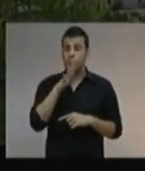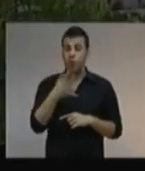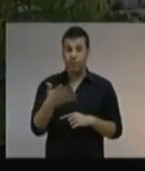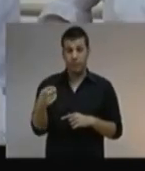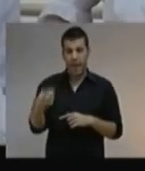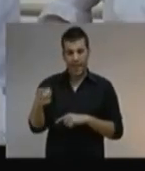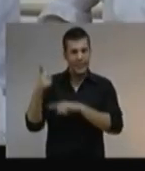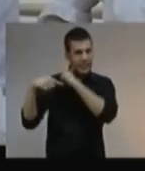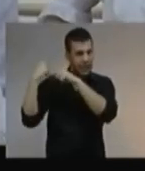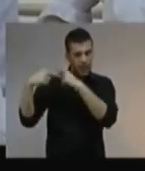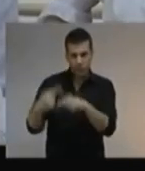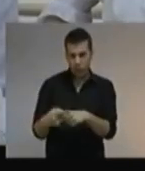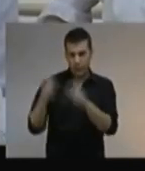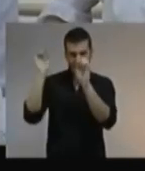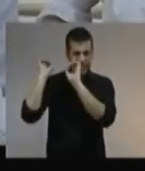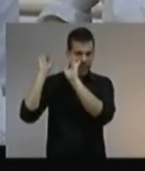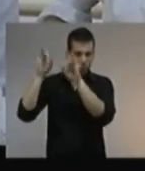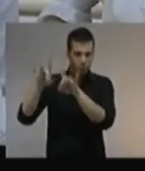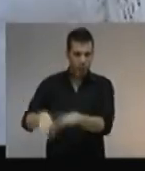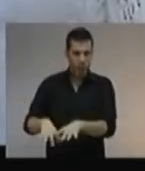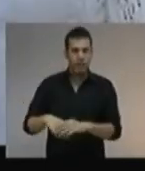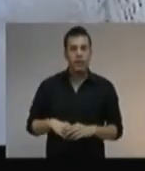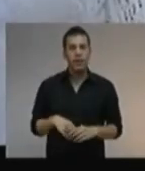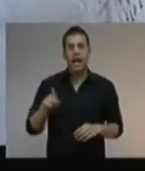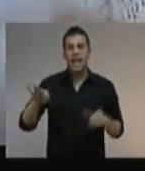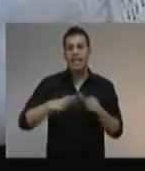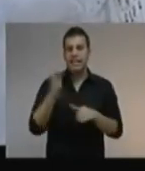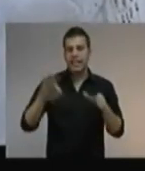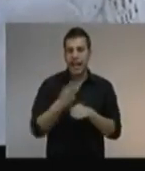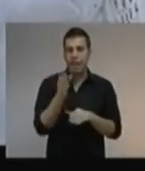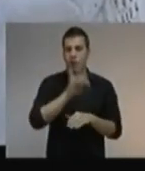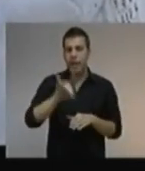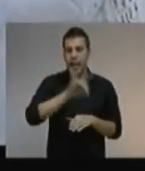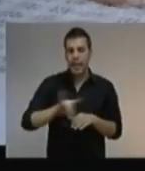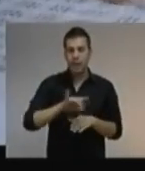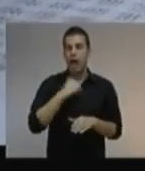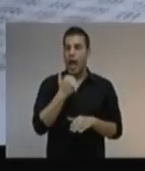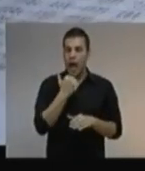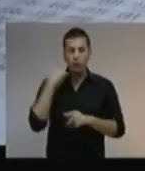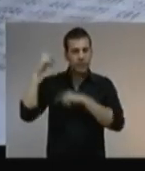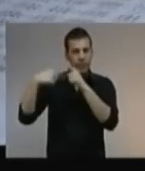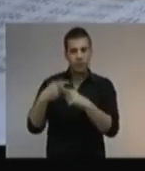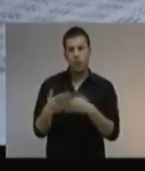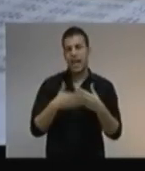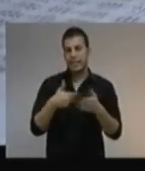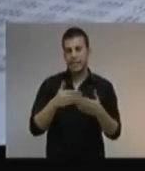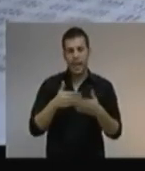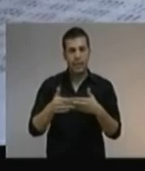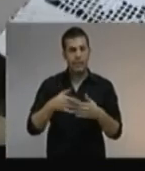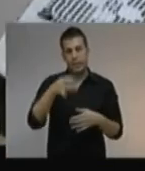mantener vivas las tradiciones de la isla. El calado canario es seguramente la tradición artesanal más importante de Gran